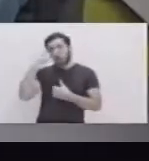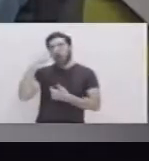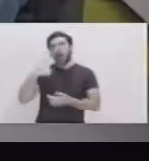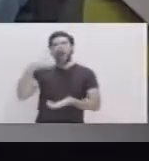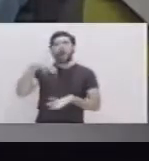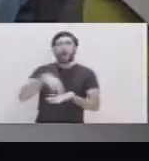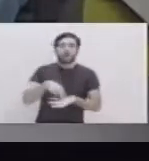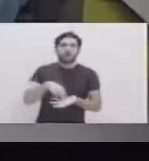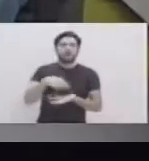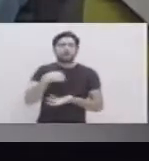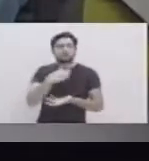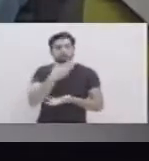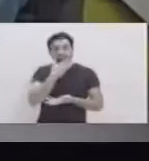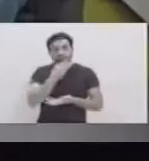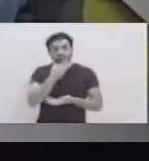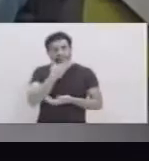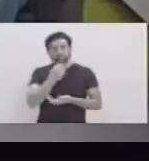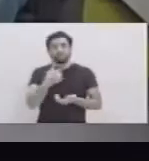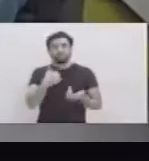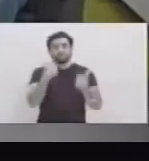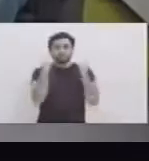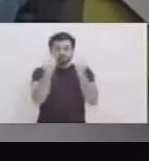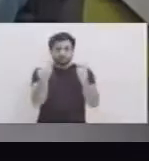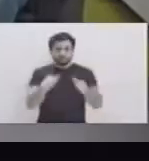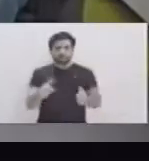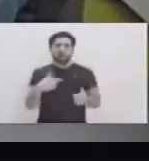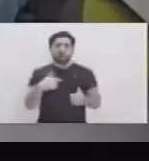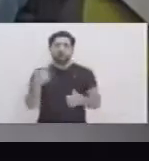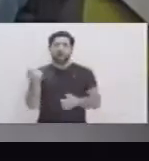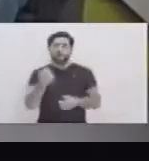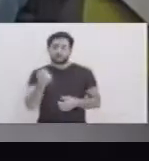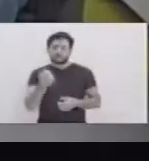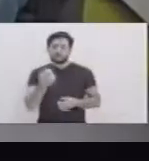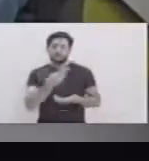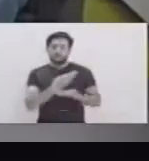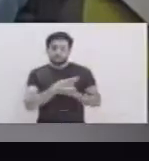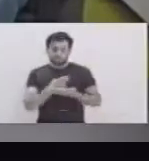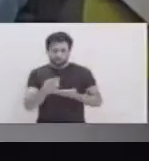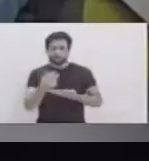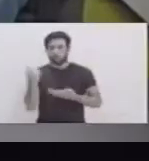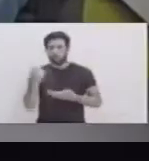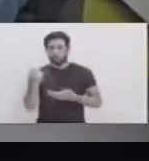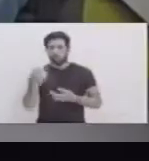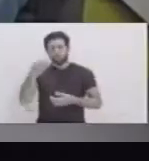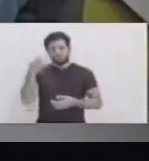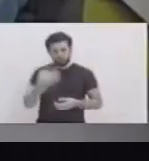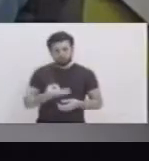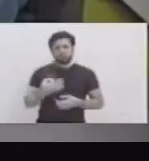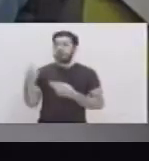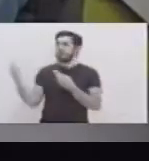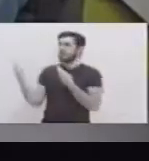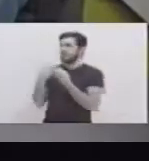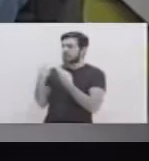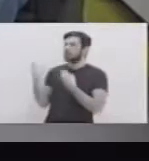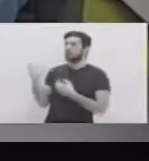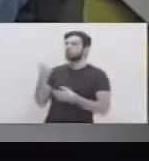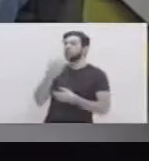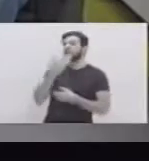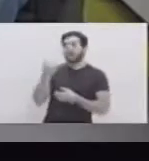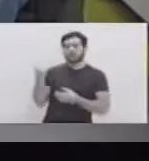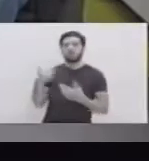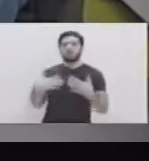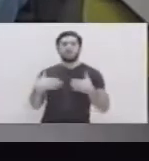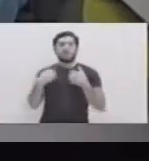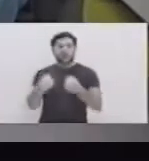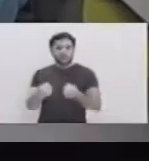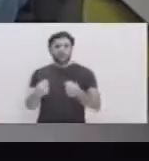de poner los pies sobre la tierra y analizar bien esa situación para poder ofrecer una amistad sincera y una amistad pura y poder tener